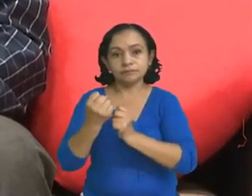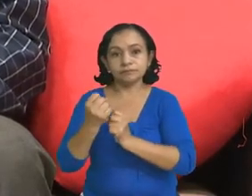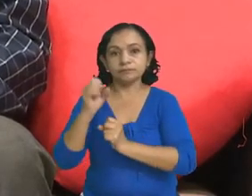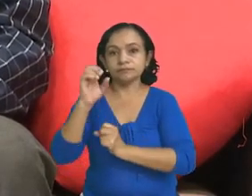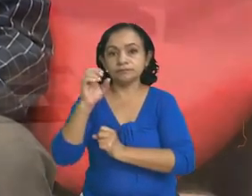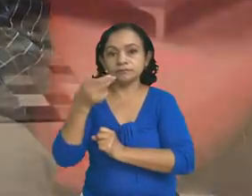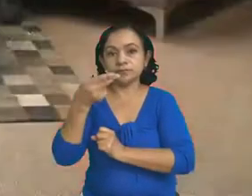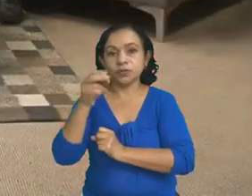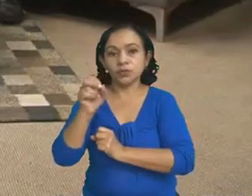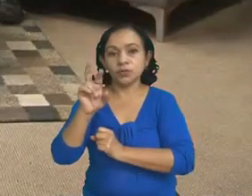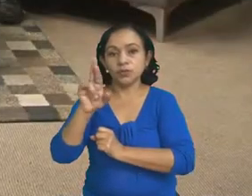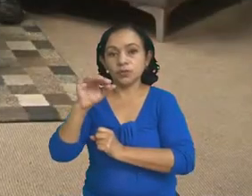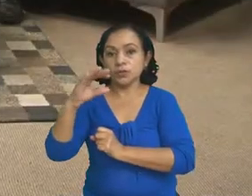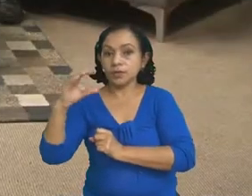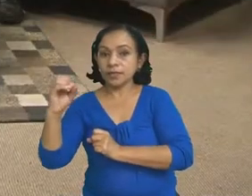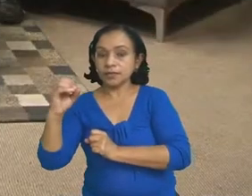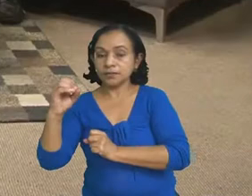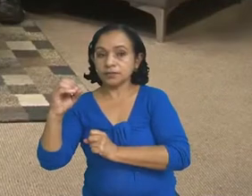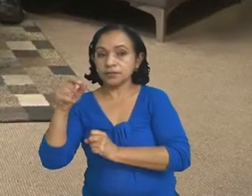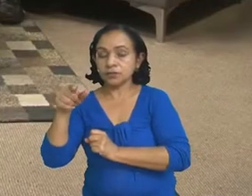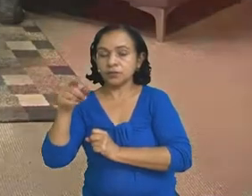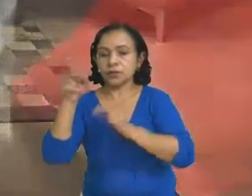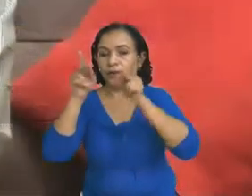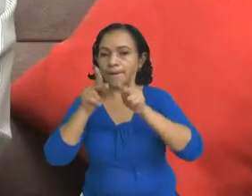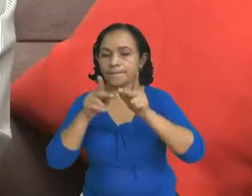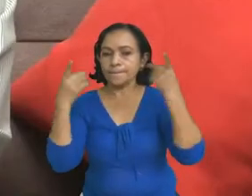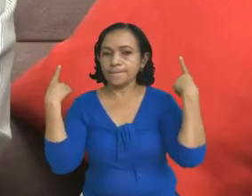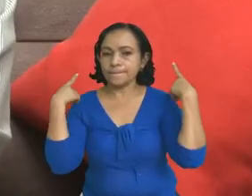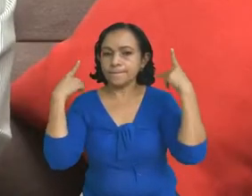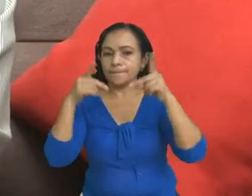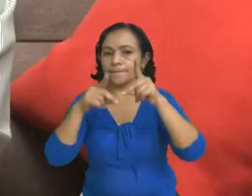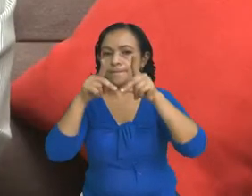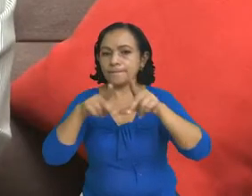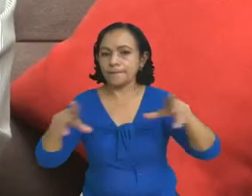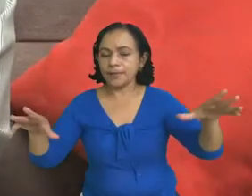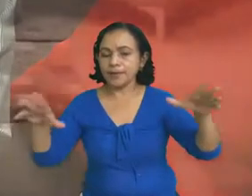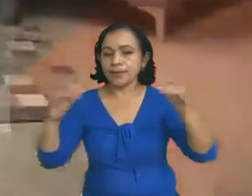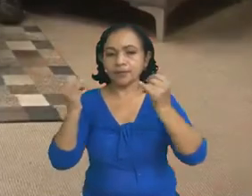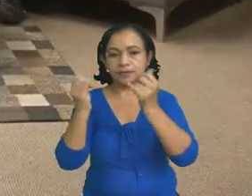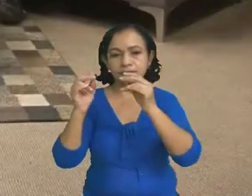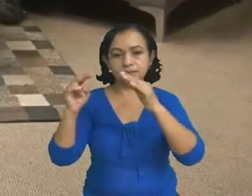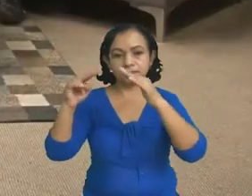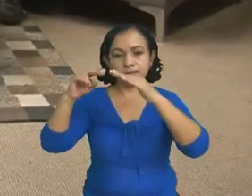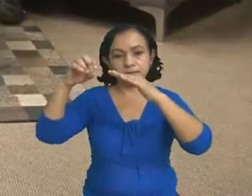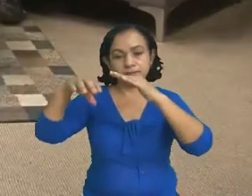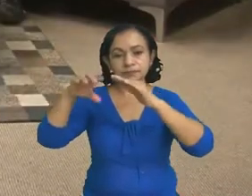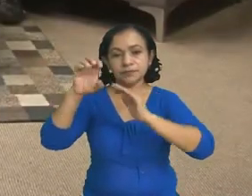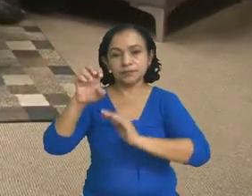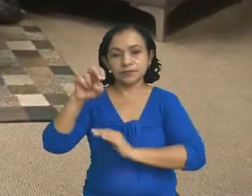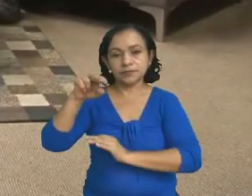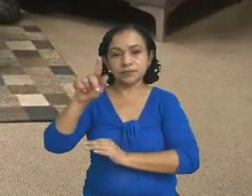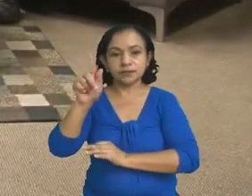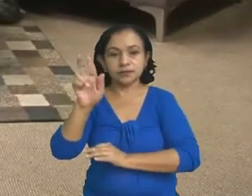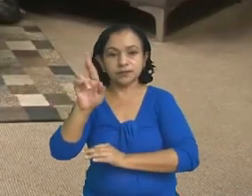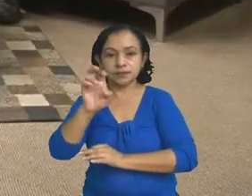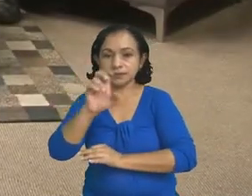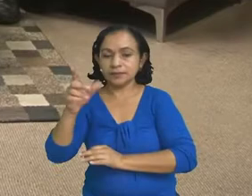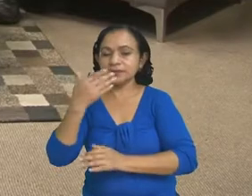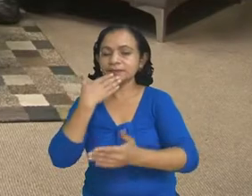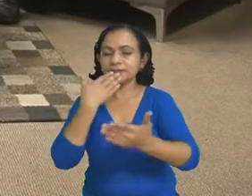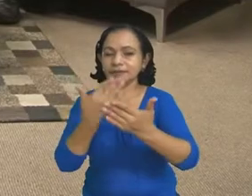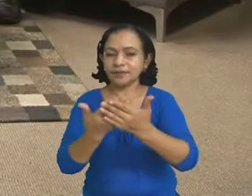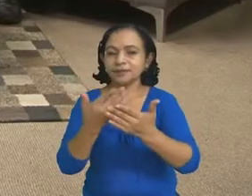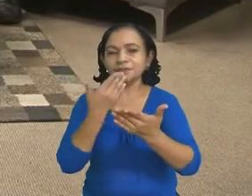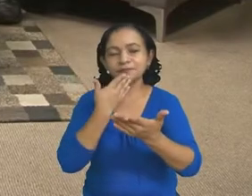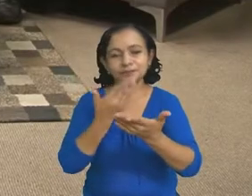compañero Horacio Guerra, director de planificación de la Empresa Nacional de Transmisión Eléctrica. Compañero, bienvenido. Muchas gracias por estar con nosotros. Muchas gracias, Albert. Muy